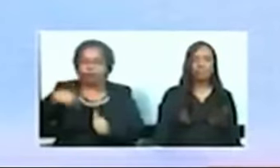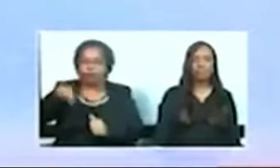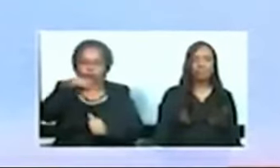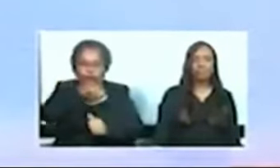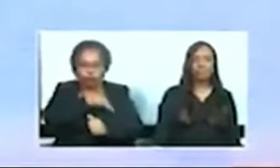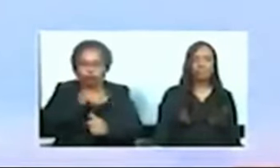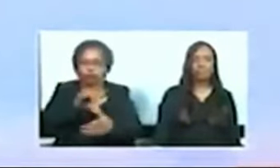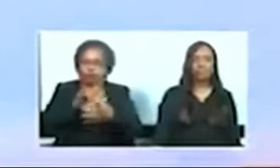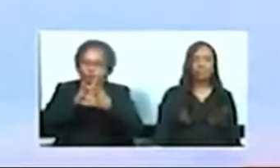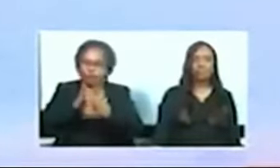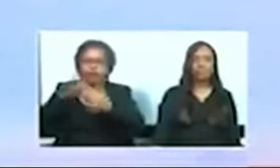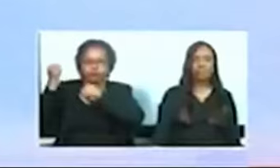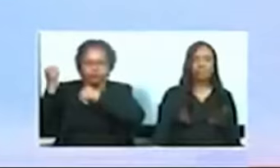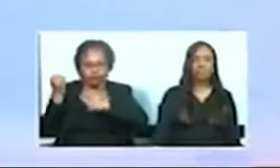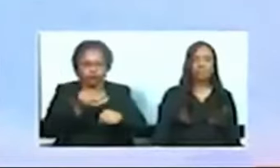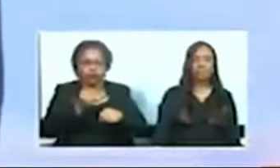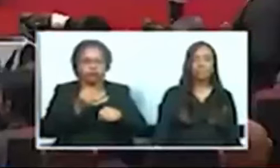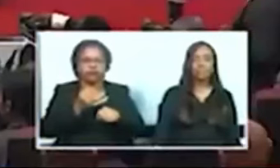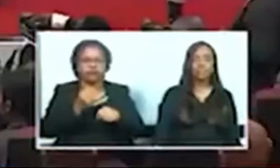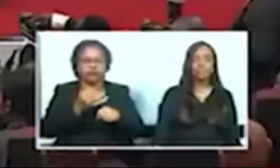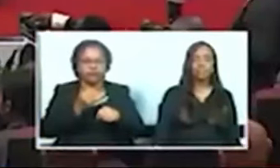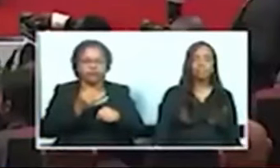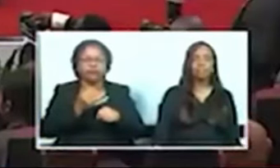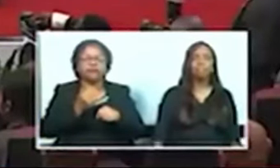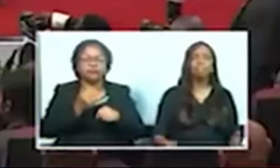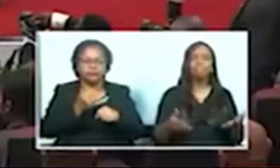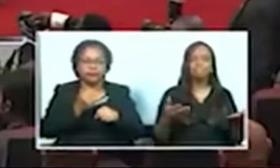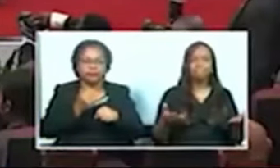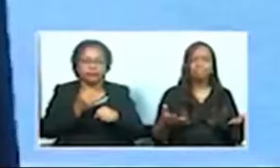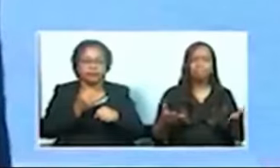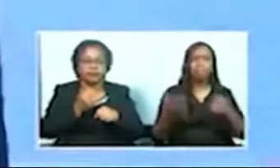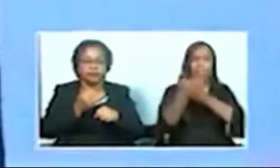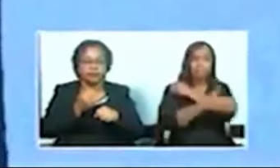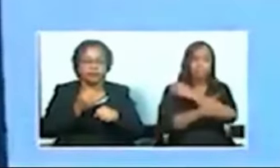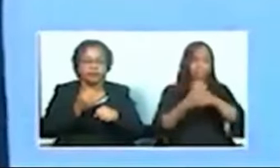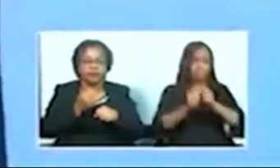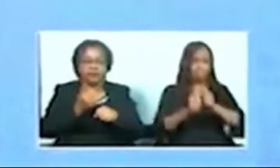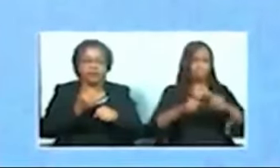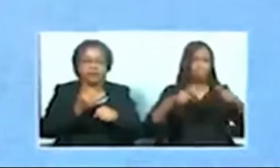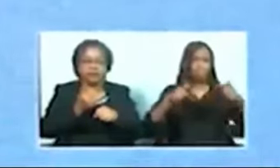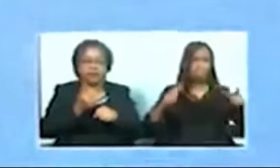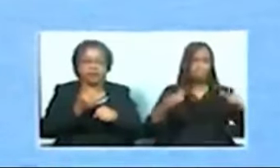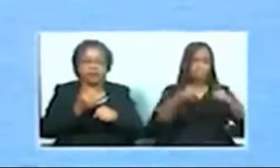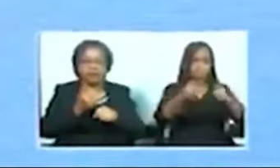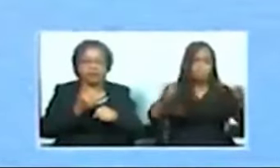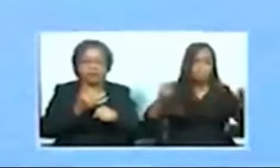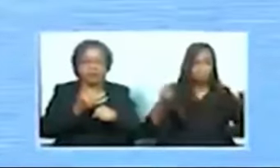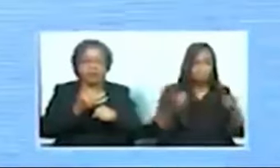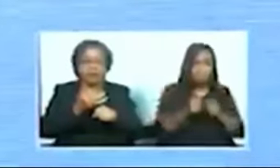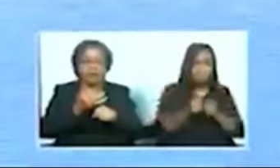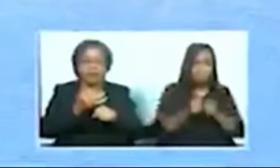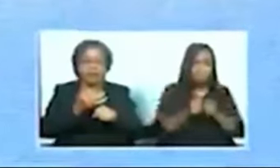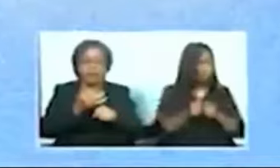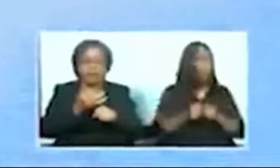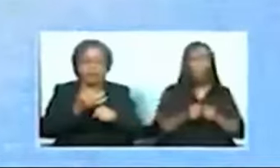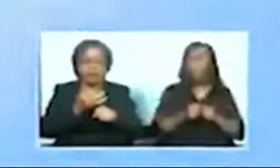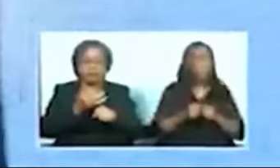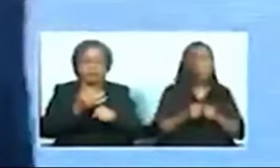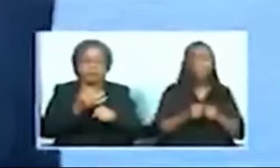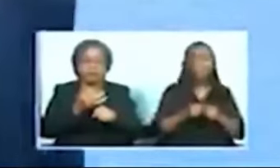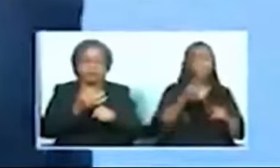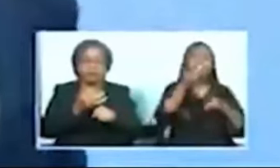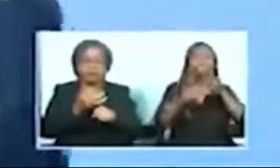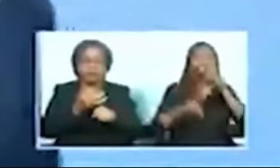desempeño que han tenido en el Congreso de la República. En el acto estuvo presente la vicepresidenta de la